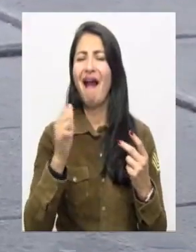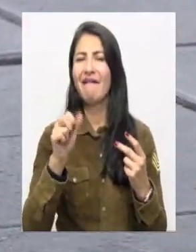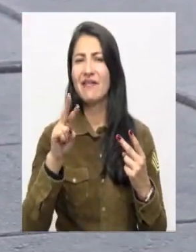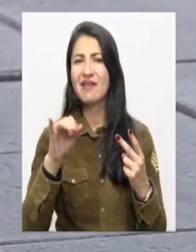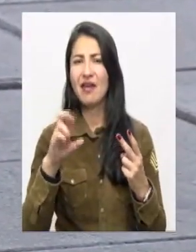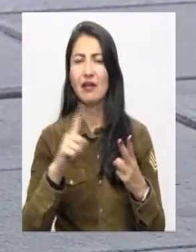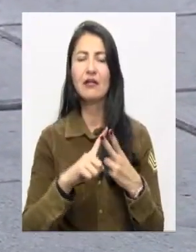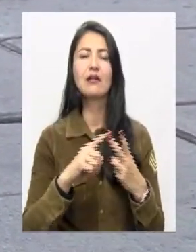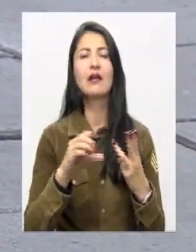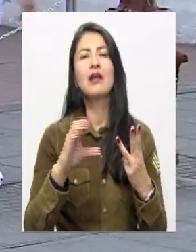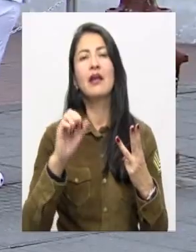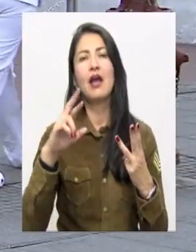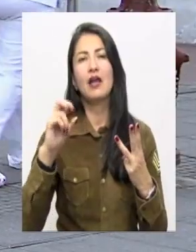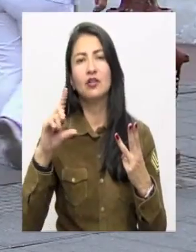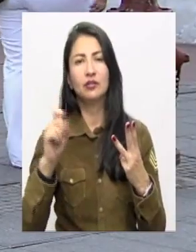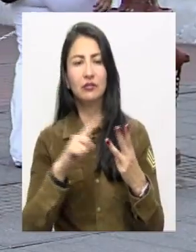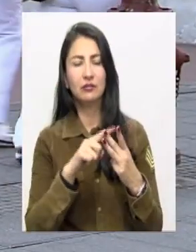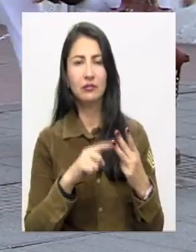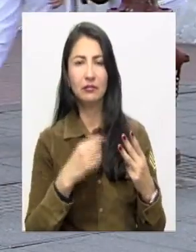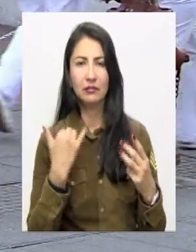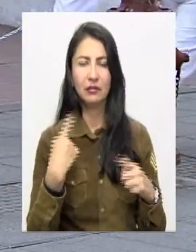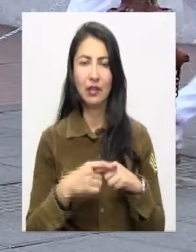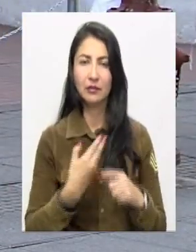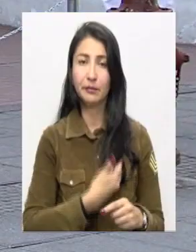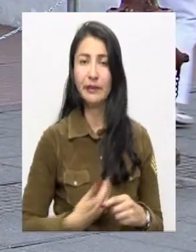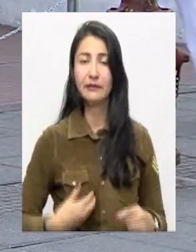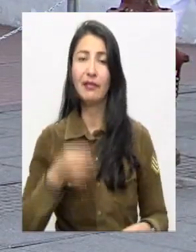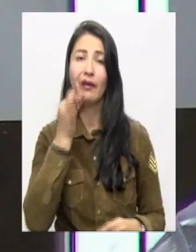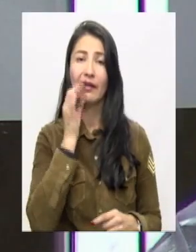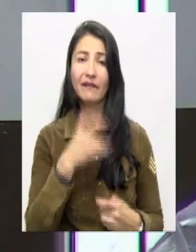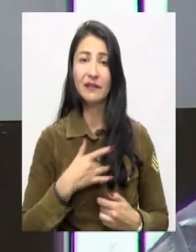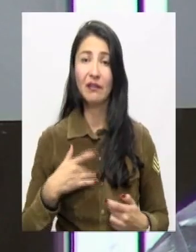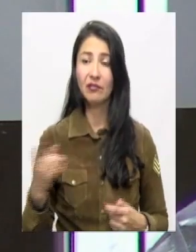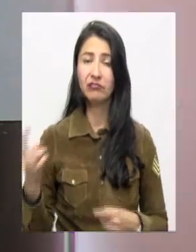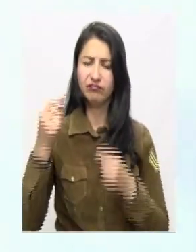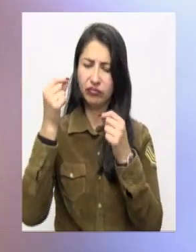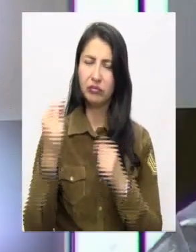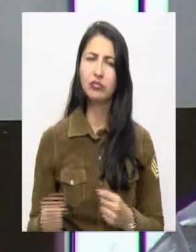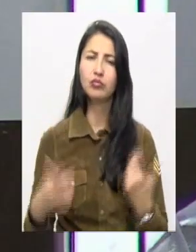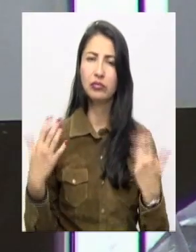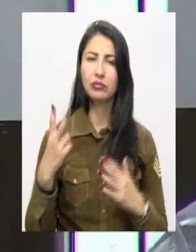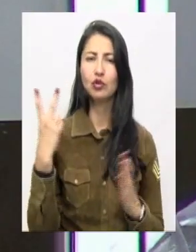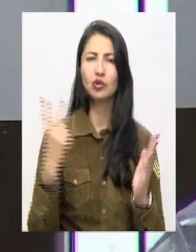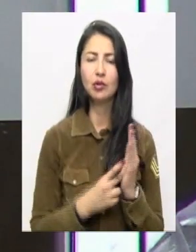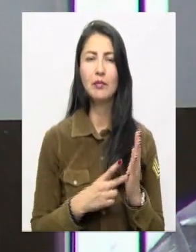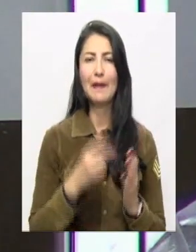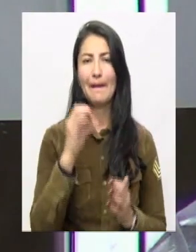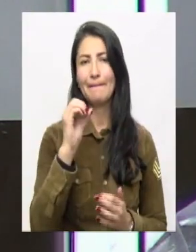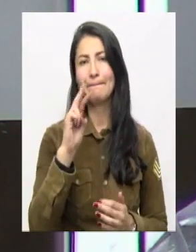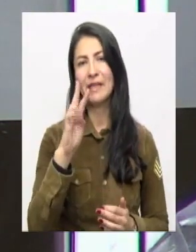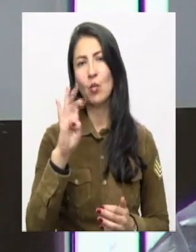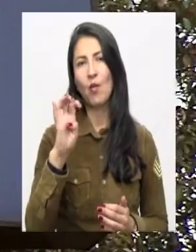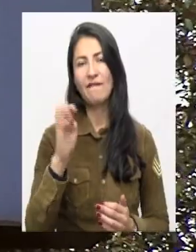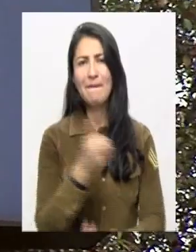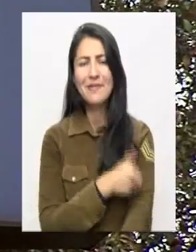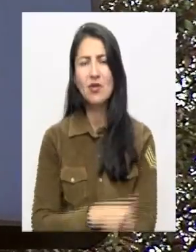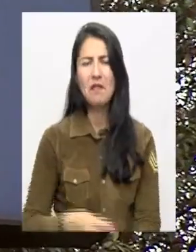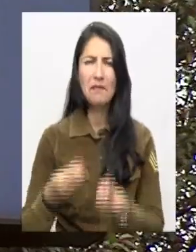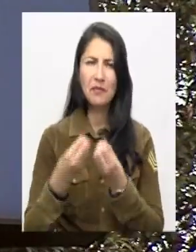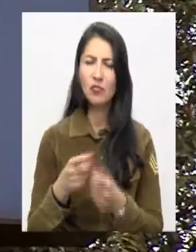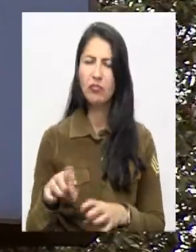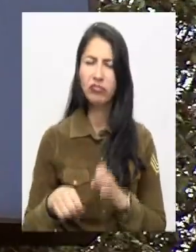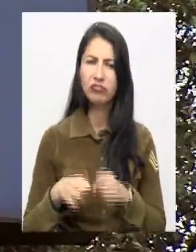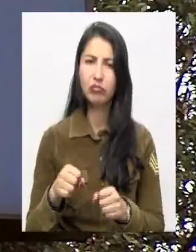y Carlos Andrés Mantilla, expresidentes de Café Salud EPS, por un valor de 2.029 millones de pesos por